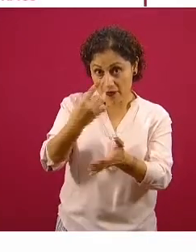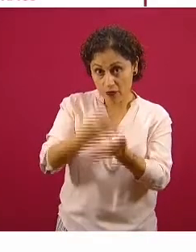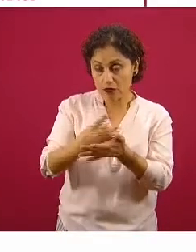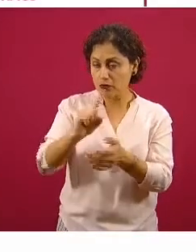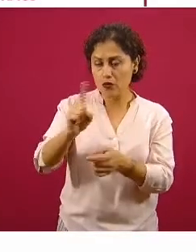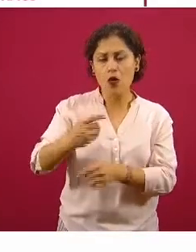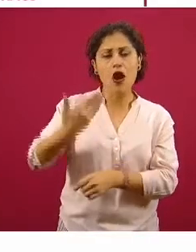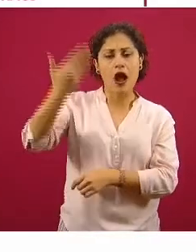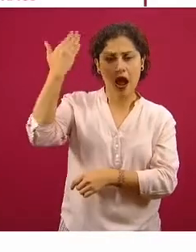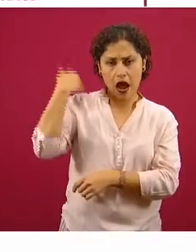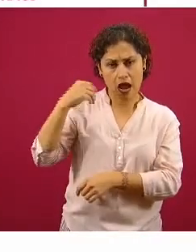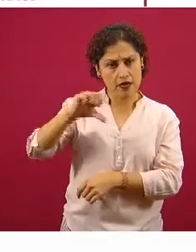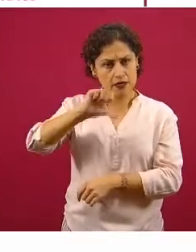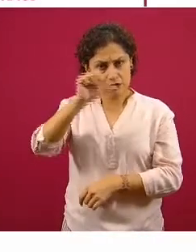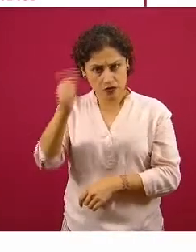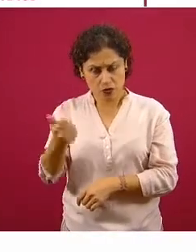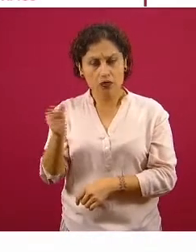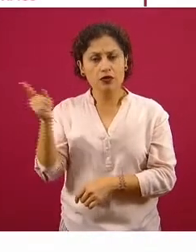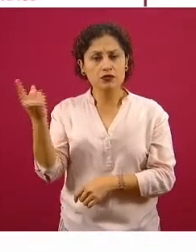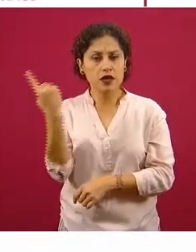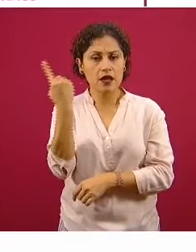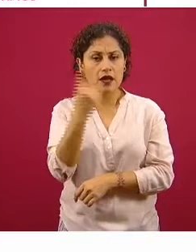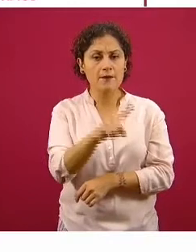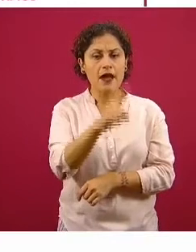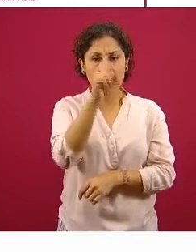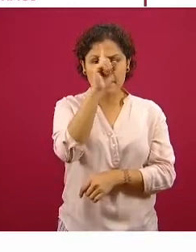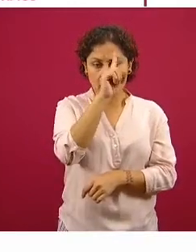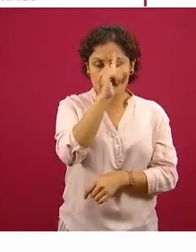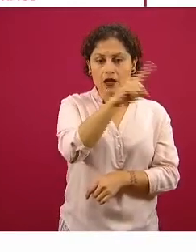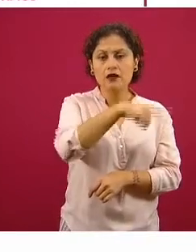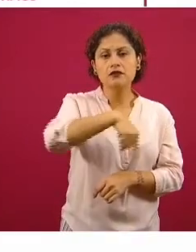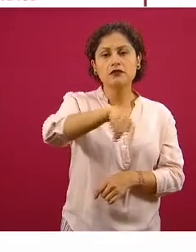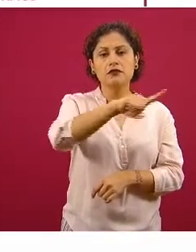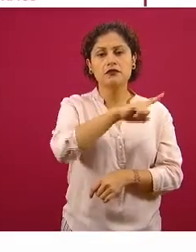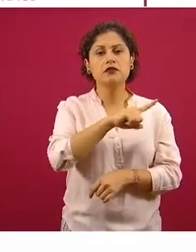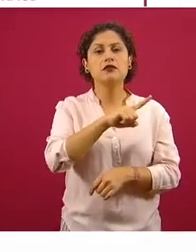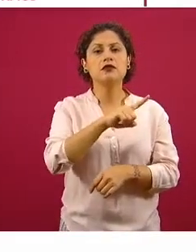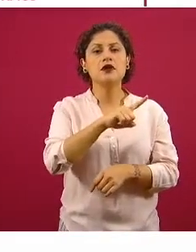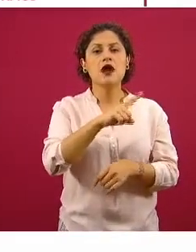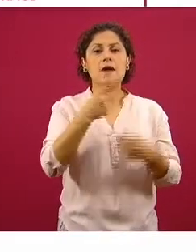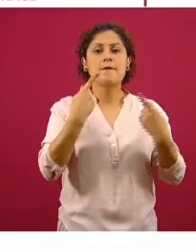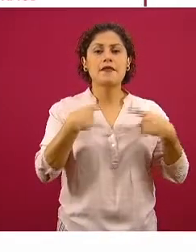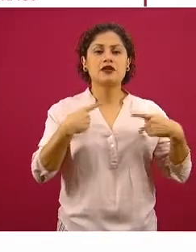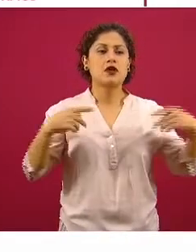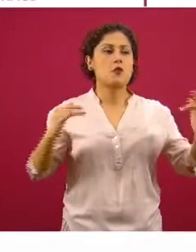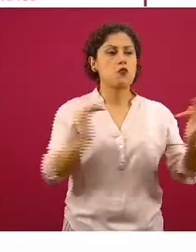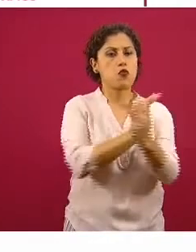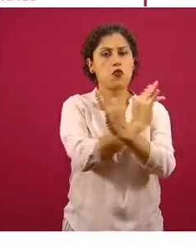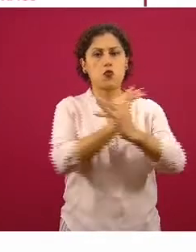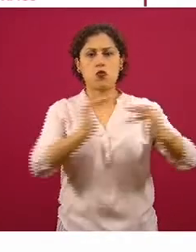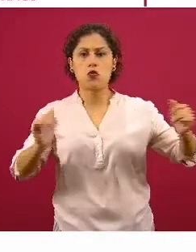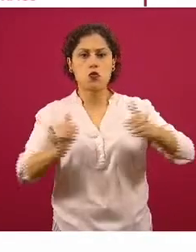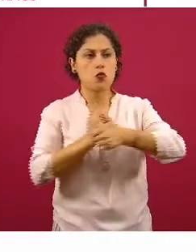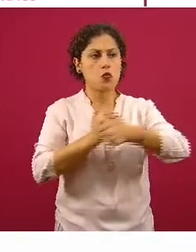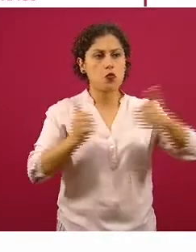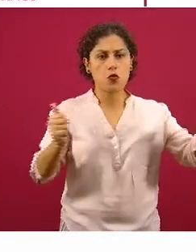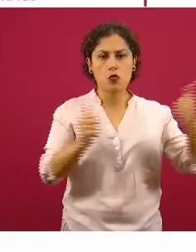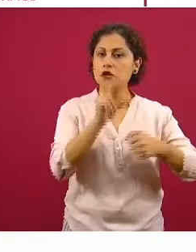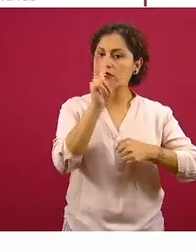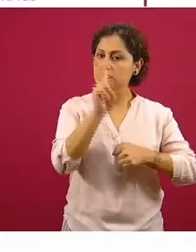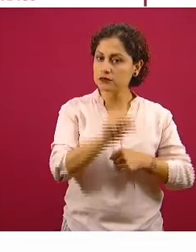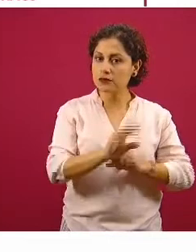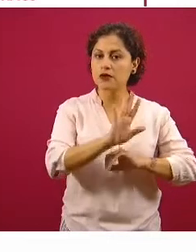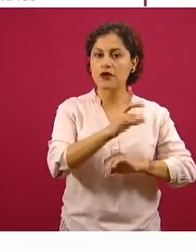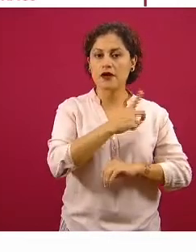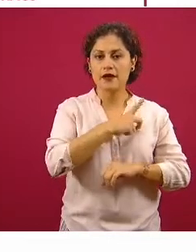enfermedades como esta, que es la contención comunitaria. En la contención comunitaria está centrada en casos sospechosos y